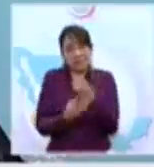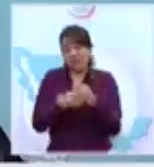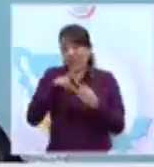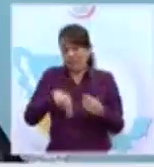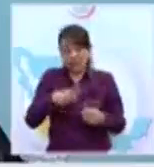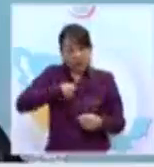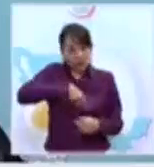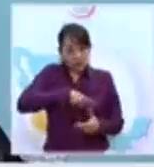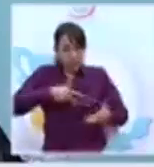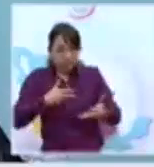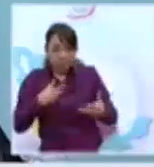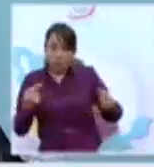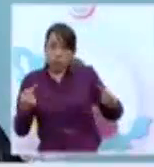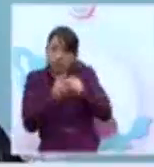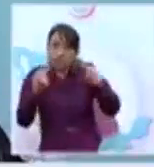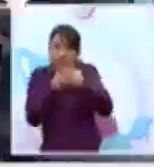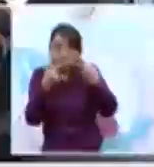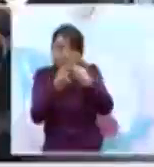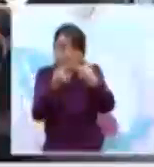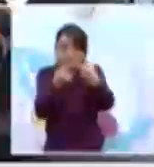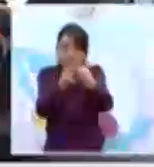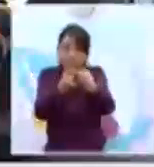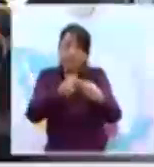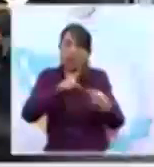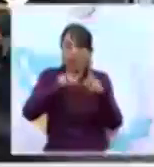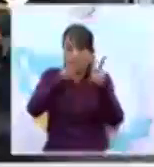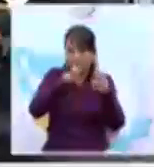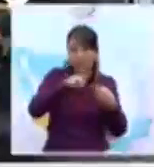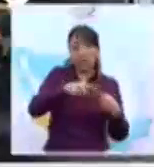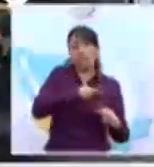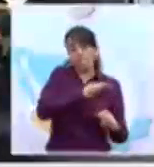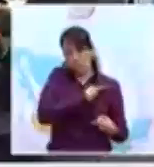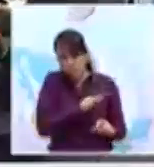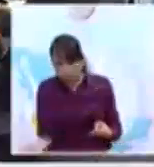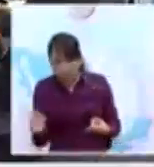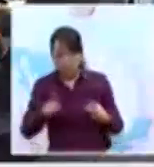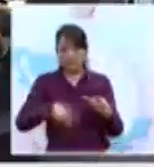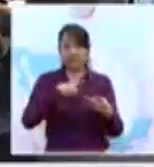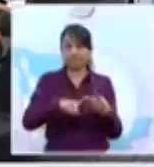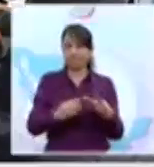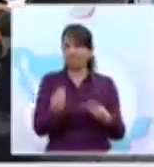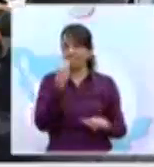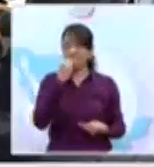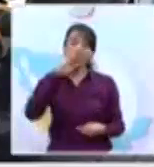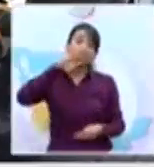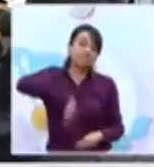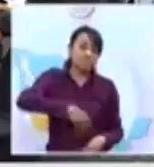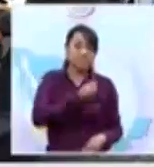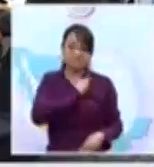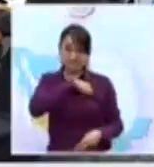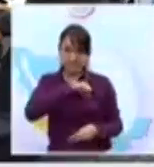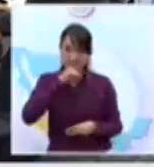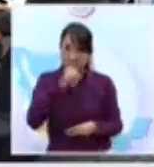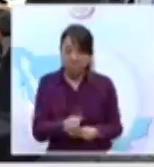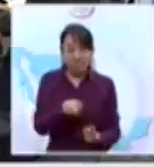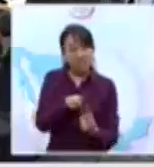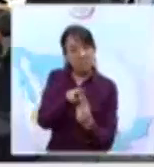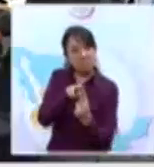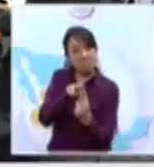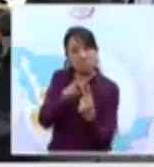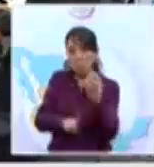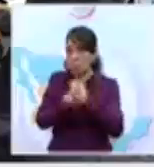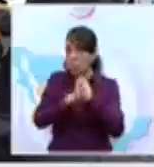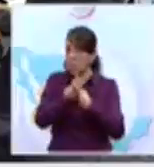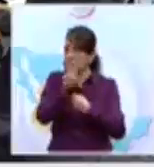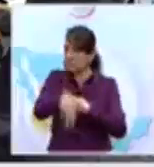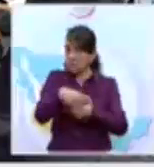La pobreza y la desnutrición se convirtieron en factores de riesgo para la obesidad, pero sobre todo para el daño